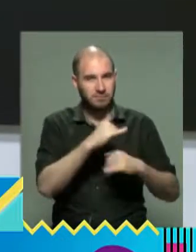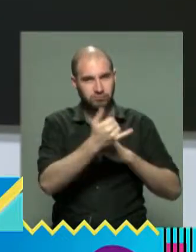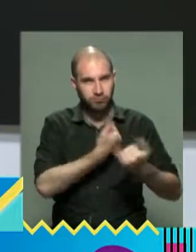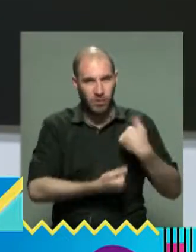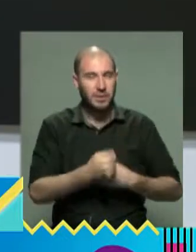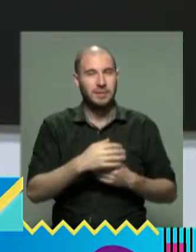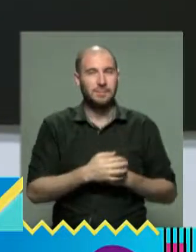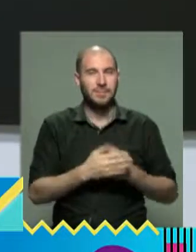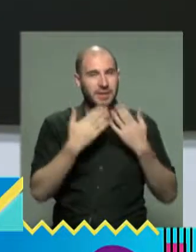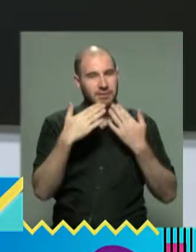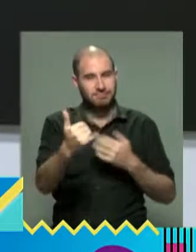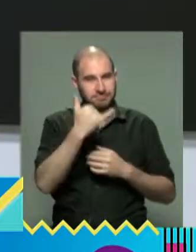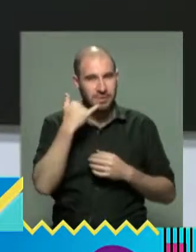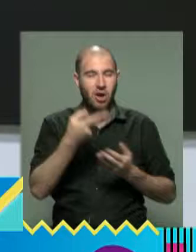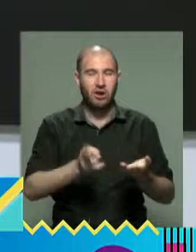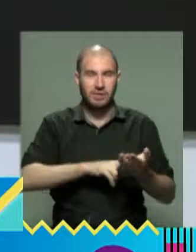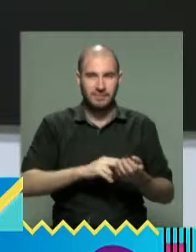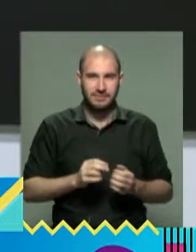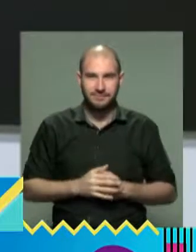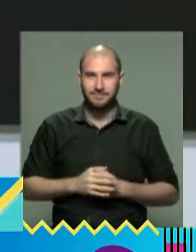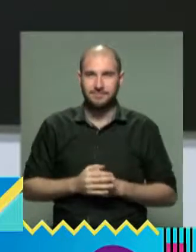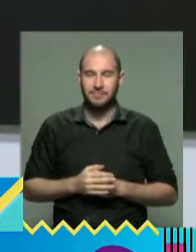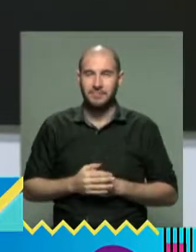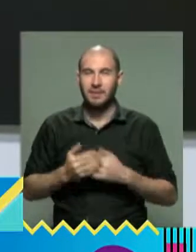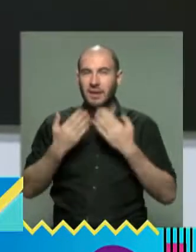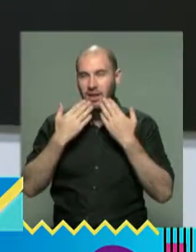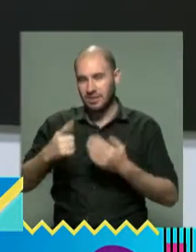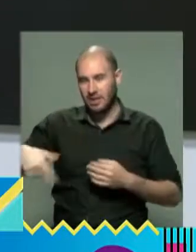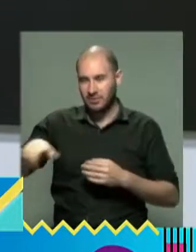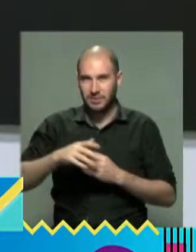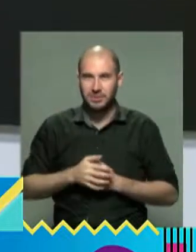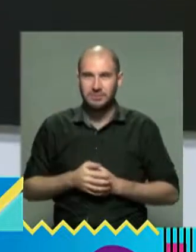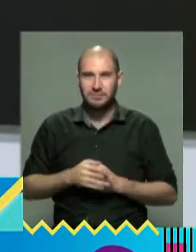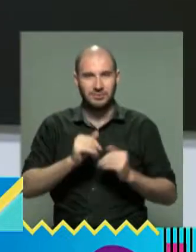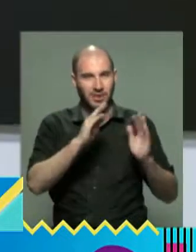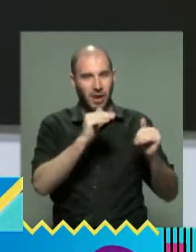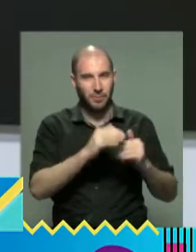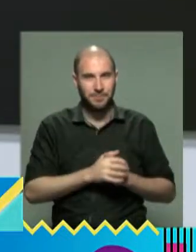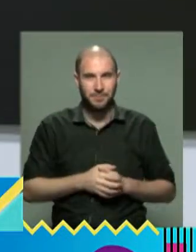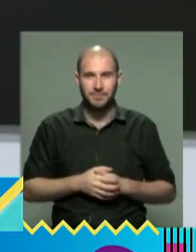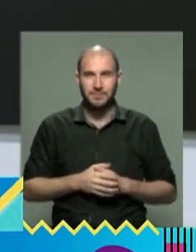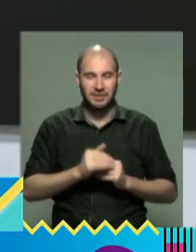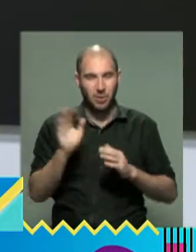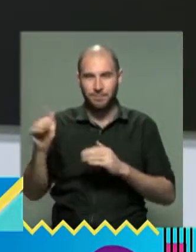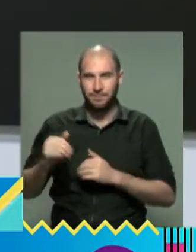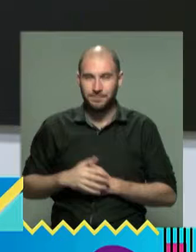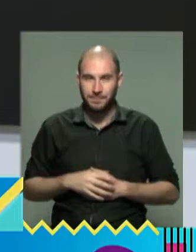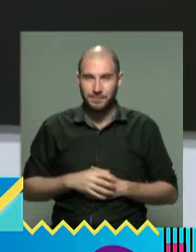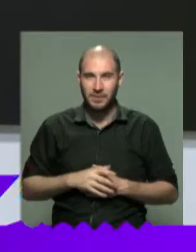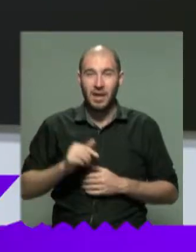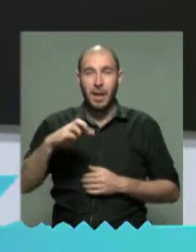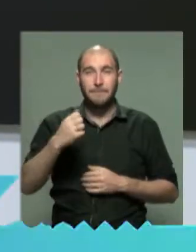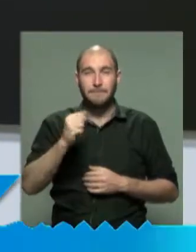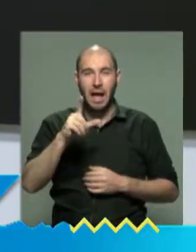información, te agradecemos la comunicación nuevamente. No, gracias a ustedes, chicas. Hasta luego, Pablo, nos vemos. Chao, chao. Chao, chao. Bueno,